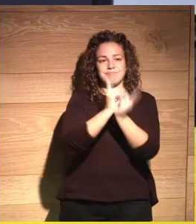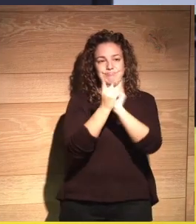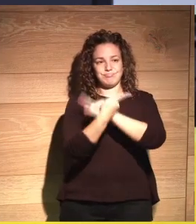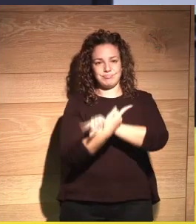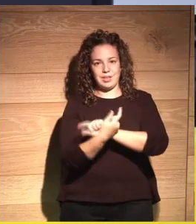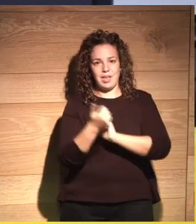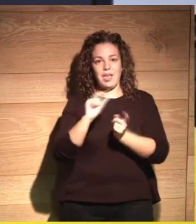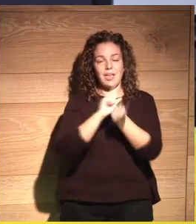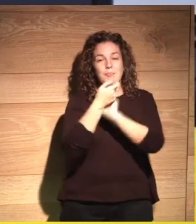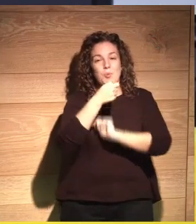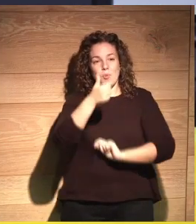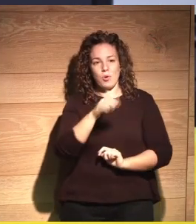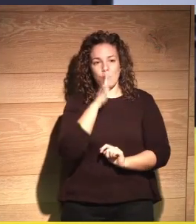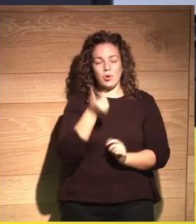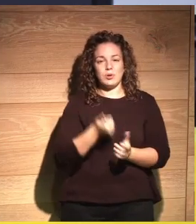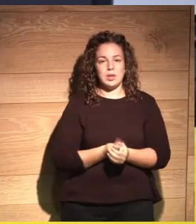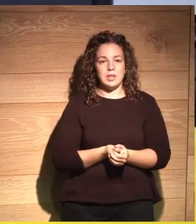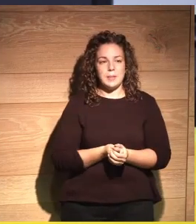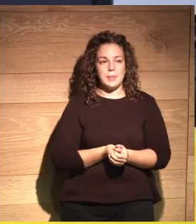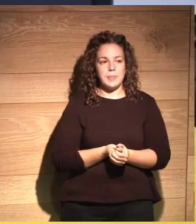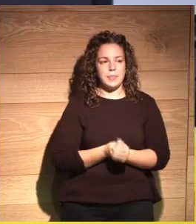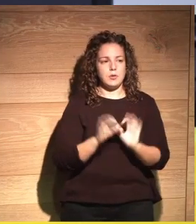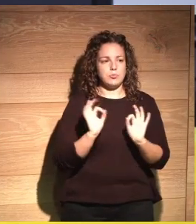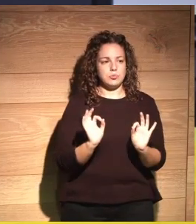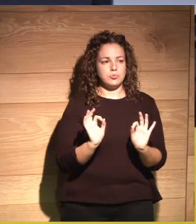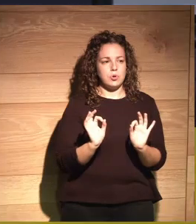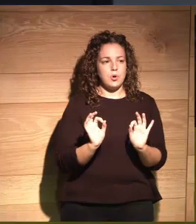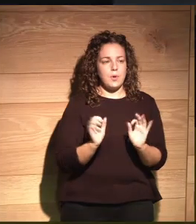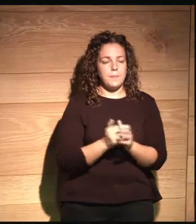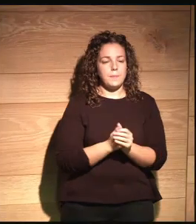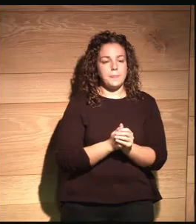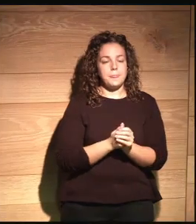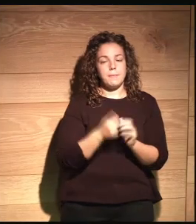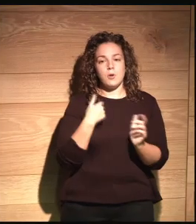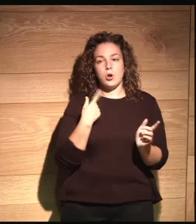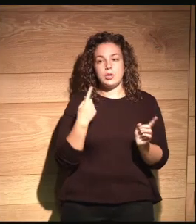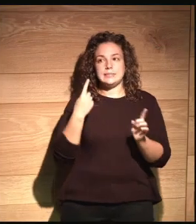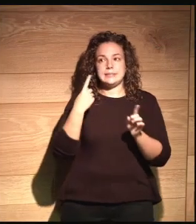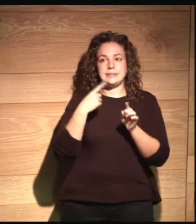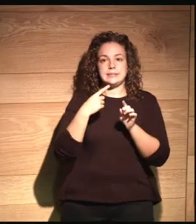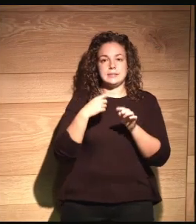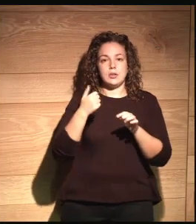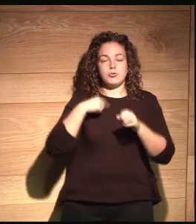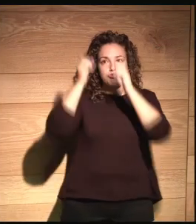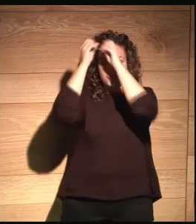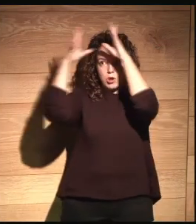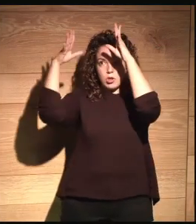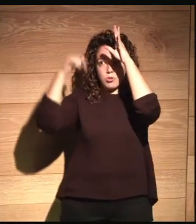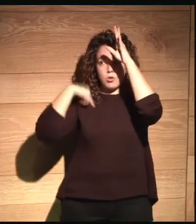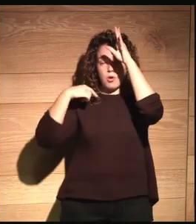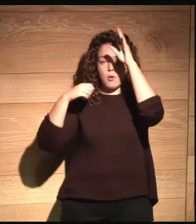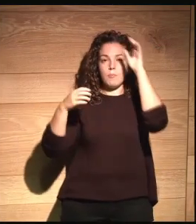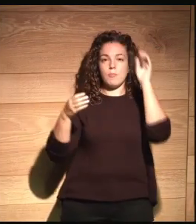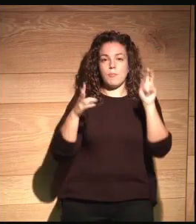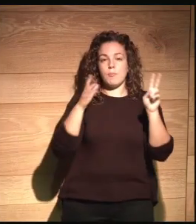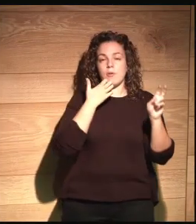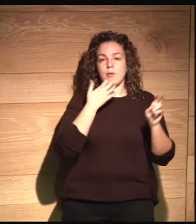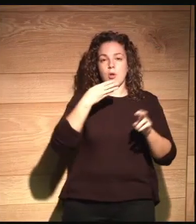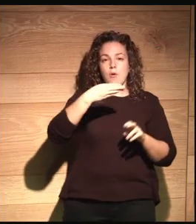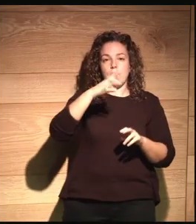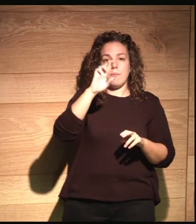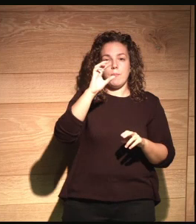cambiando un poco de tal manera que siguiendo un poquito una metáfora de un sueño que mainz que ha inspirado a mucha gente a borges por ejemplo en